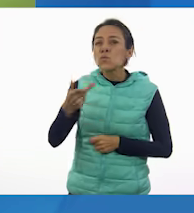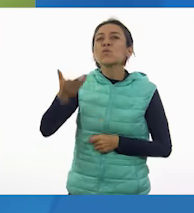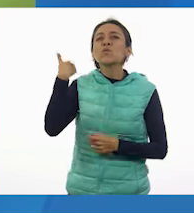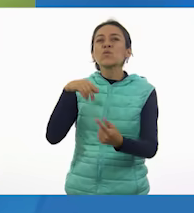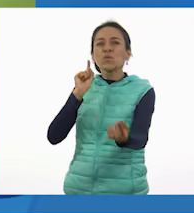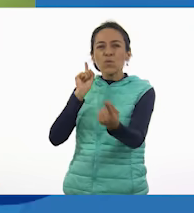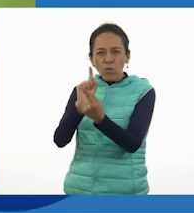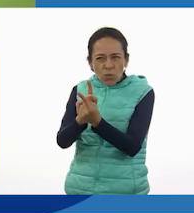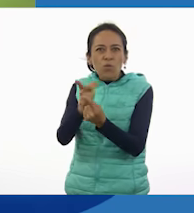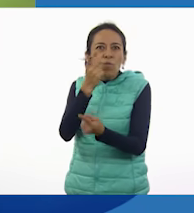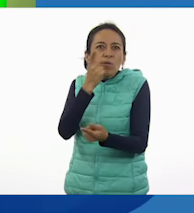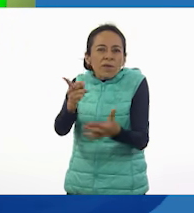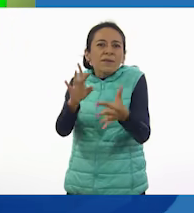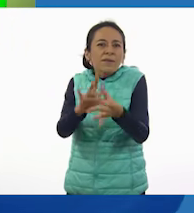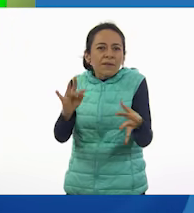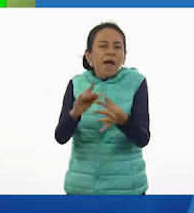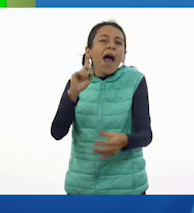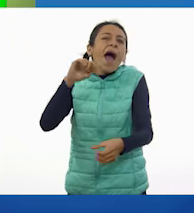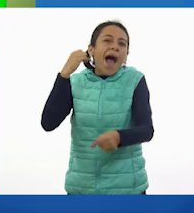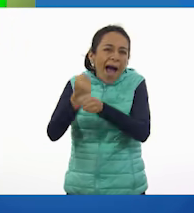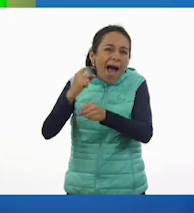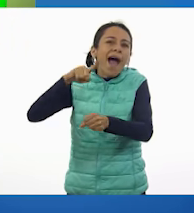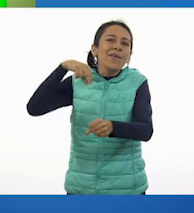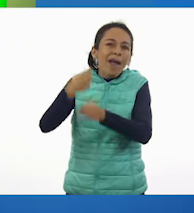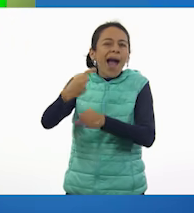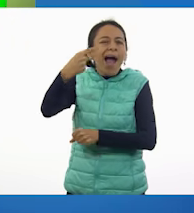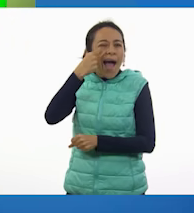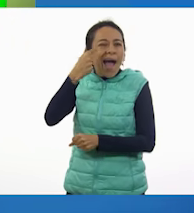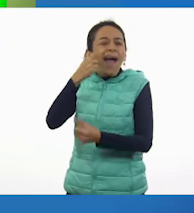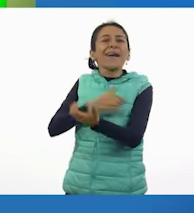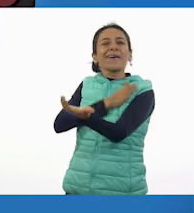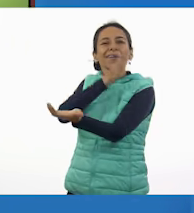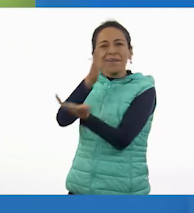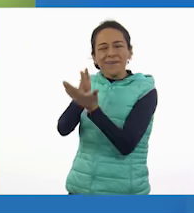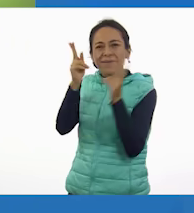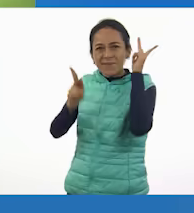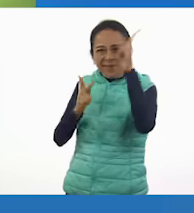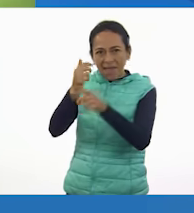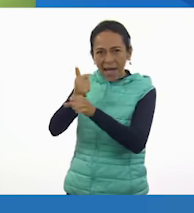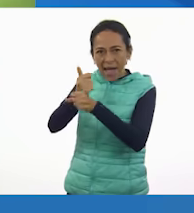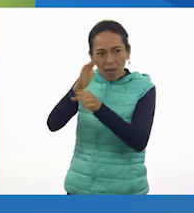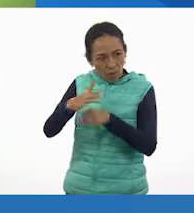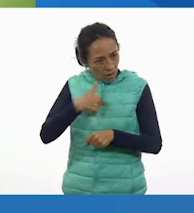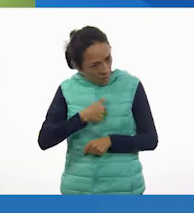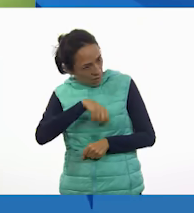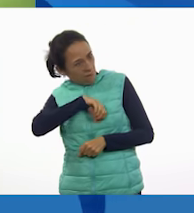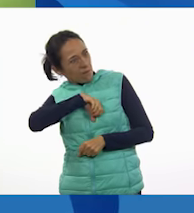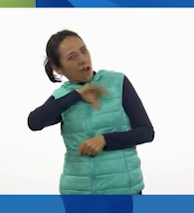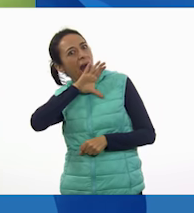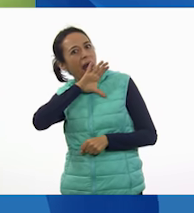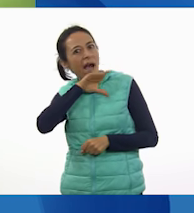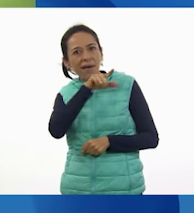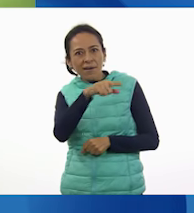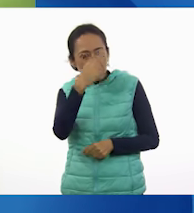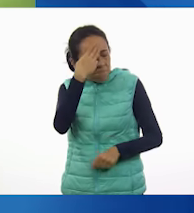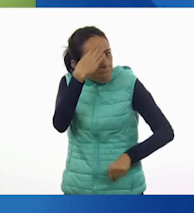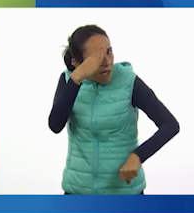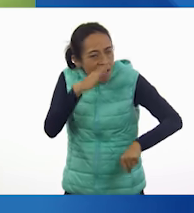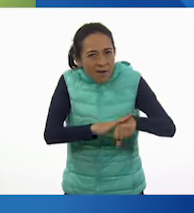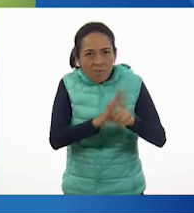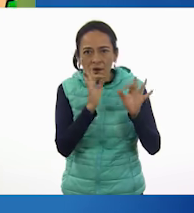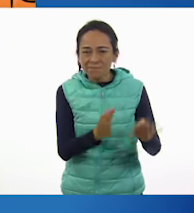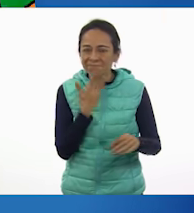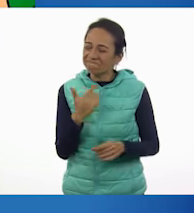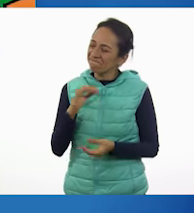año visitabas a tus abuelos. ¡Guau! ¡Qué buena memoria, Luis! Gracias, Nacho. Me gusta recordar cosas de